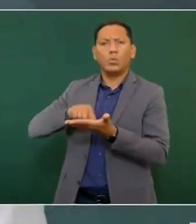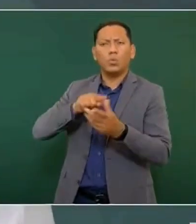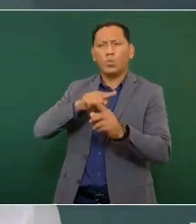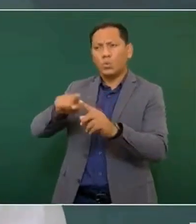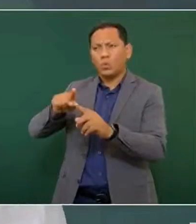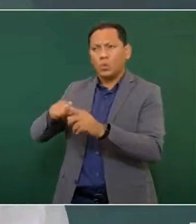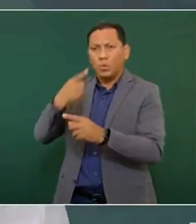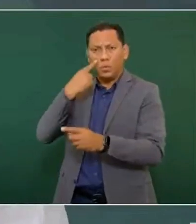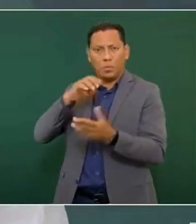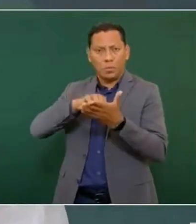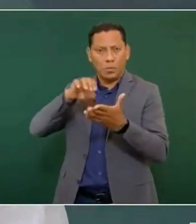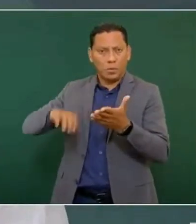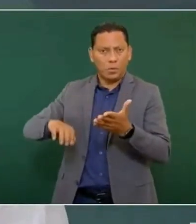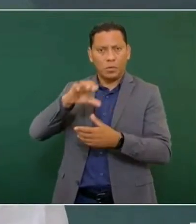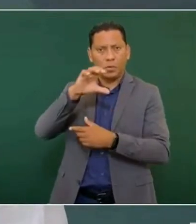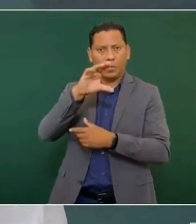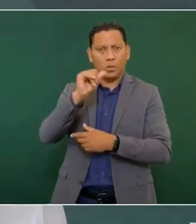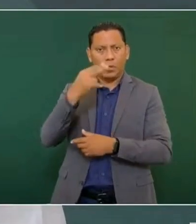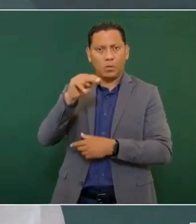del Sumidero,